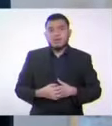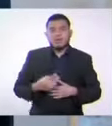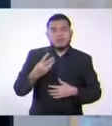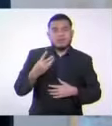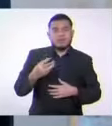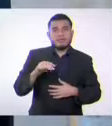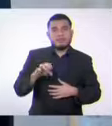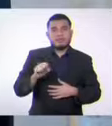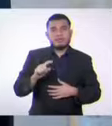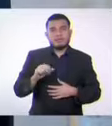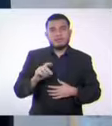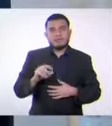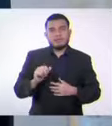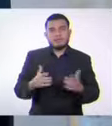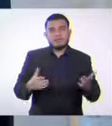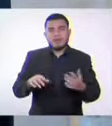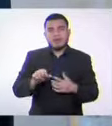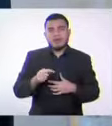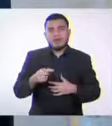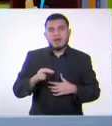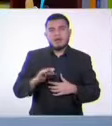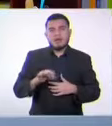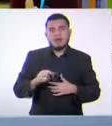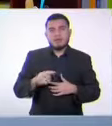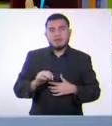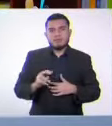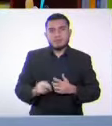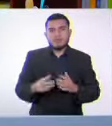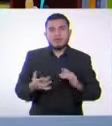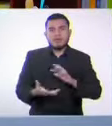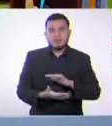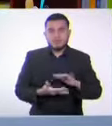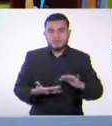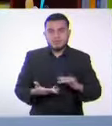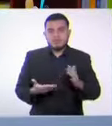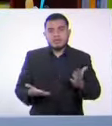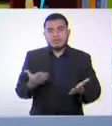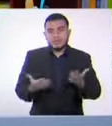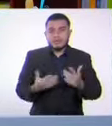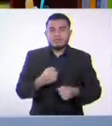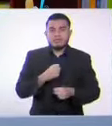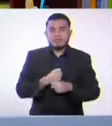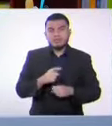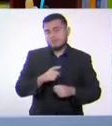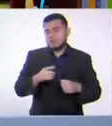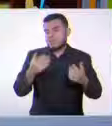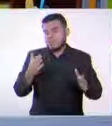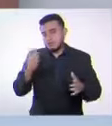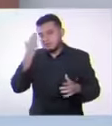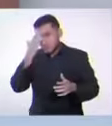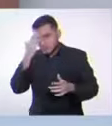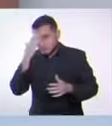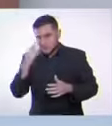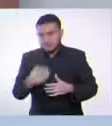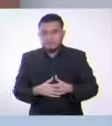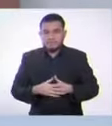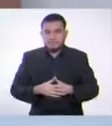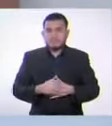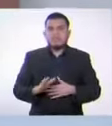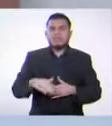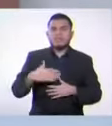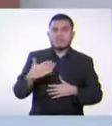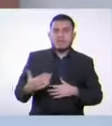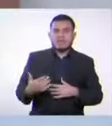de agregación en la naturaleza. Seguramente ya han escuchado hablar de ellos, que son